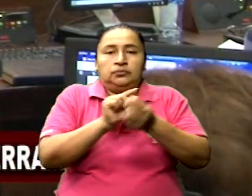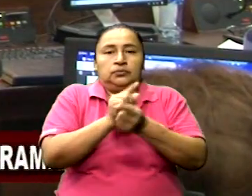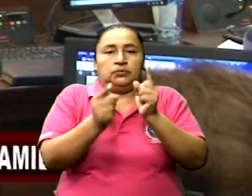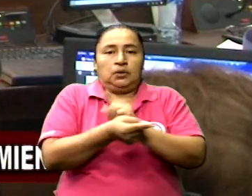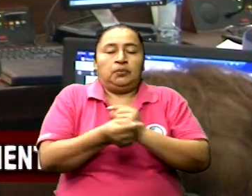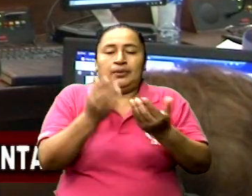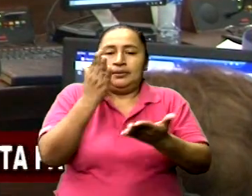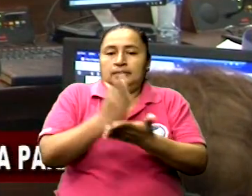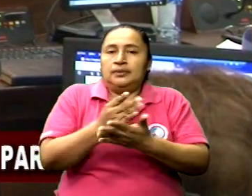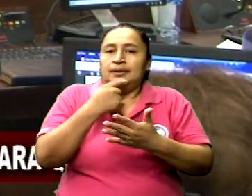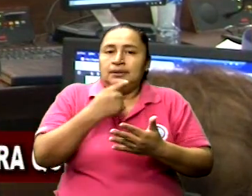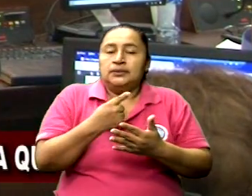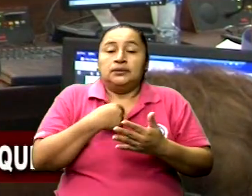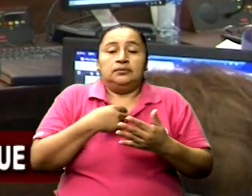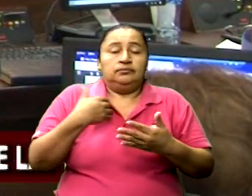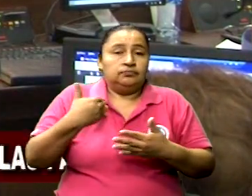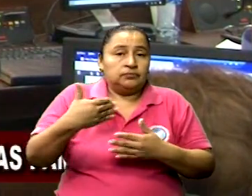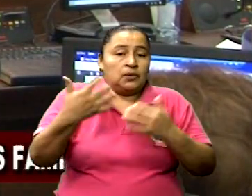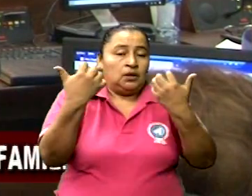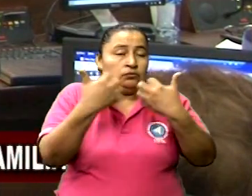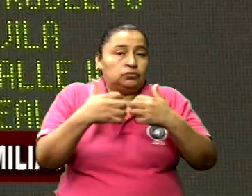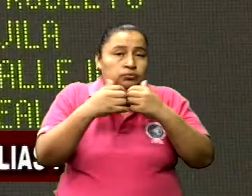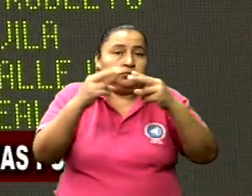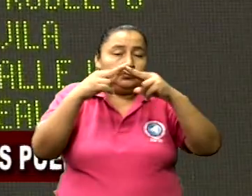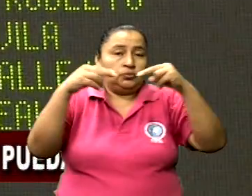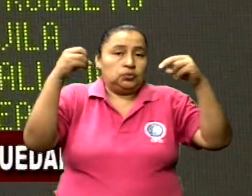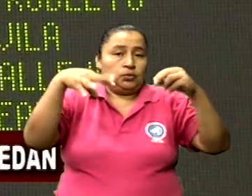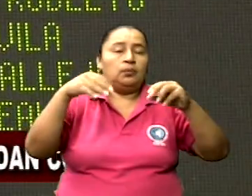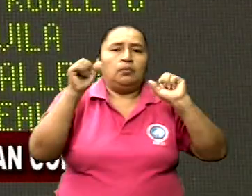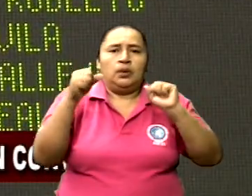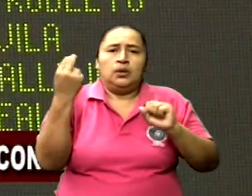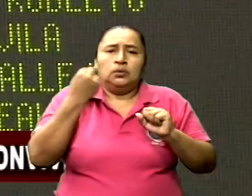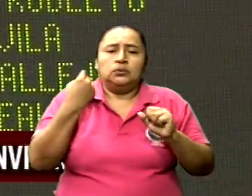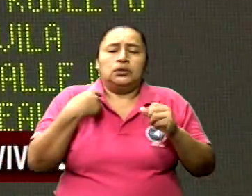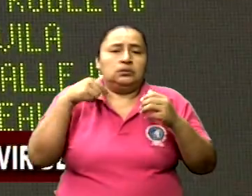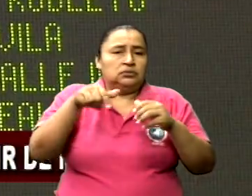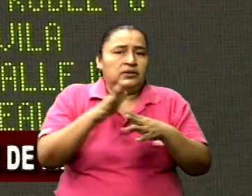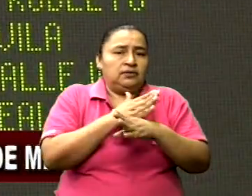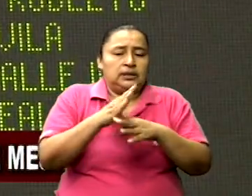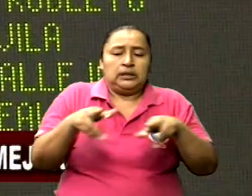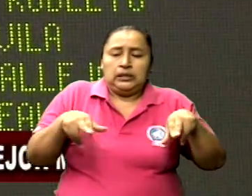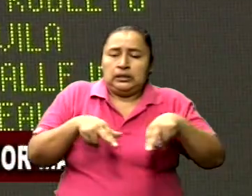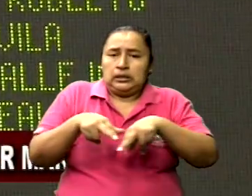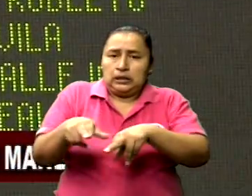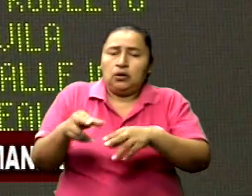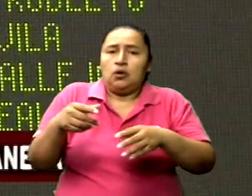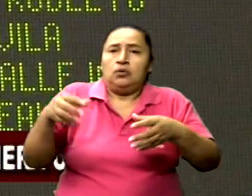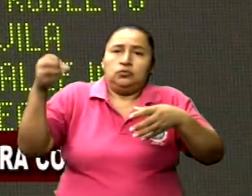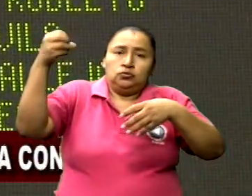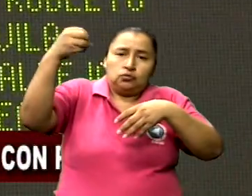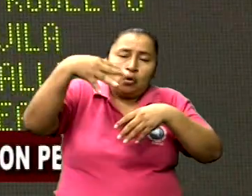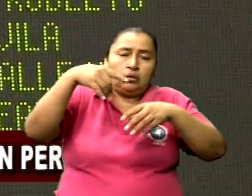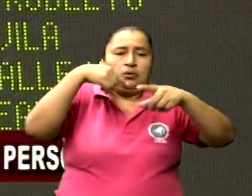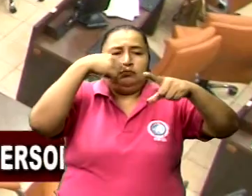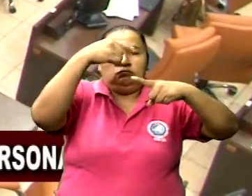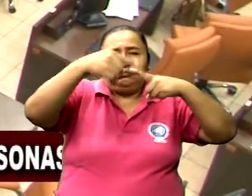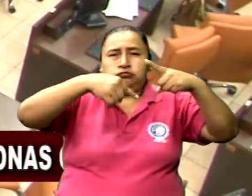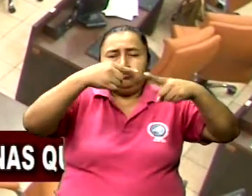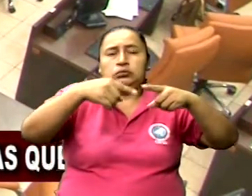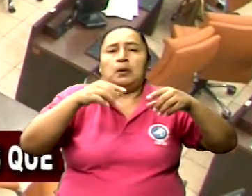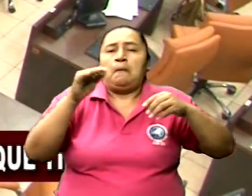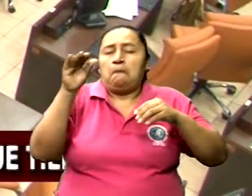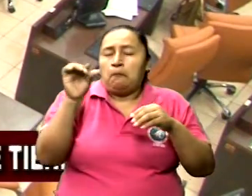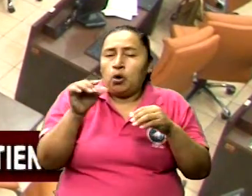se establece que la generación distribuida es aquella que se produce con fuentes de energía solar, eólica y en menor